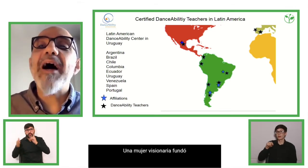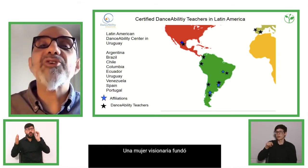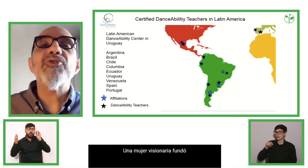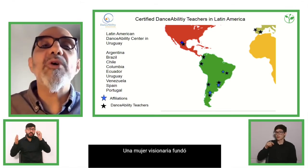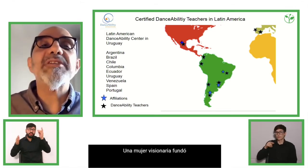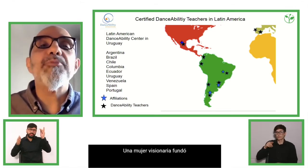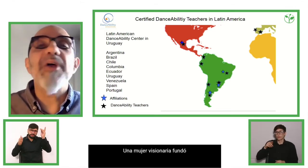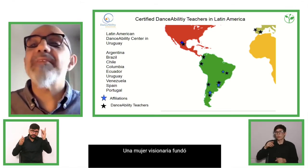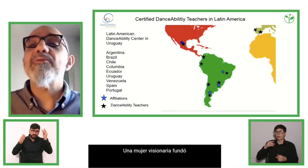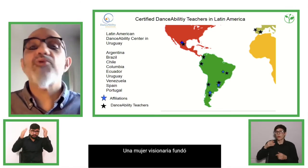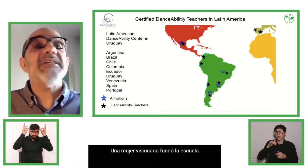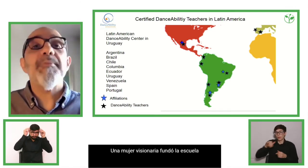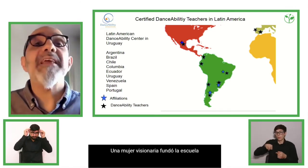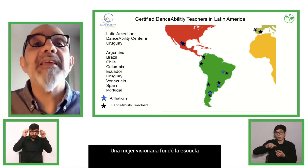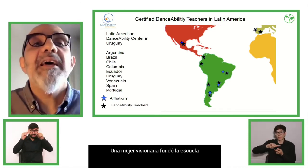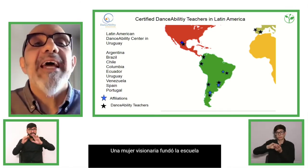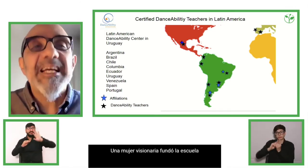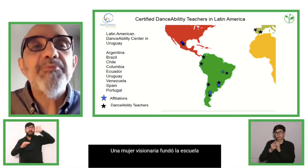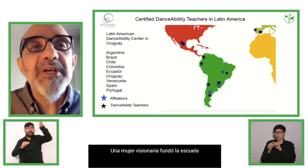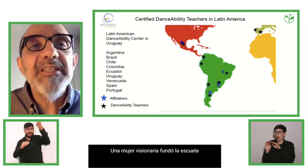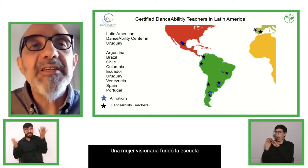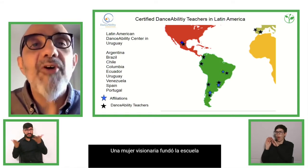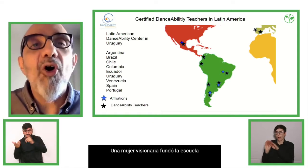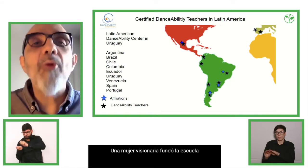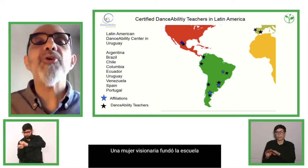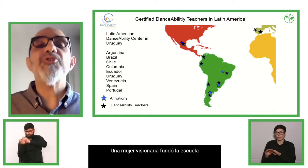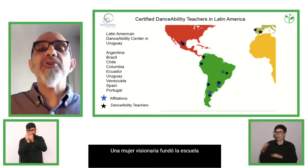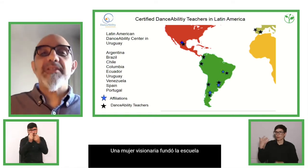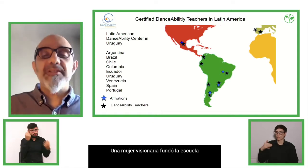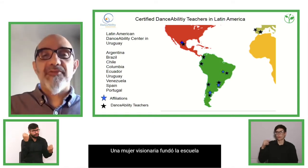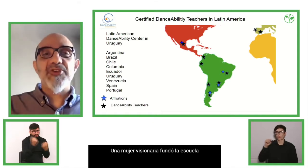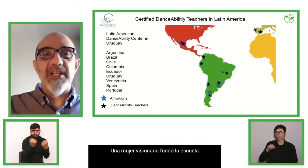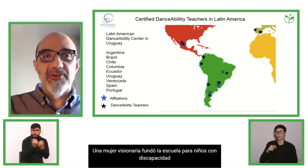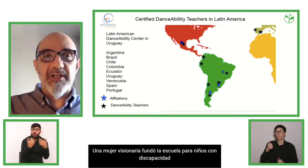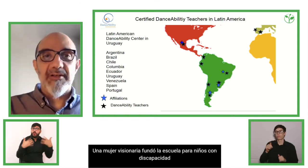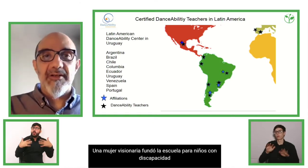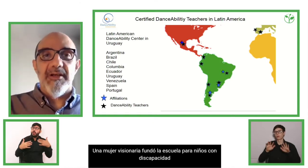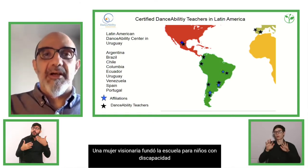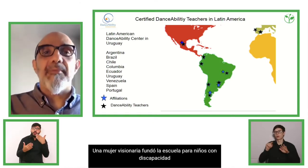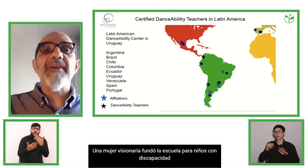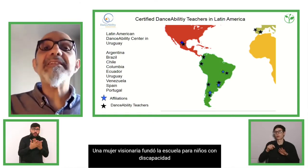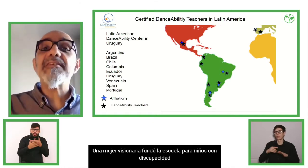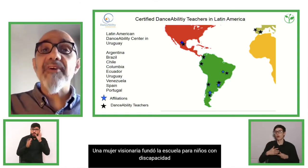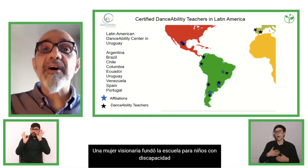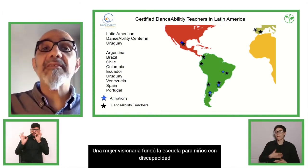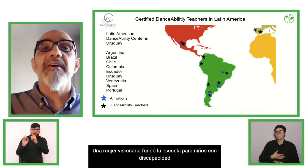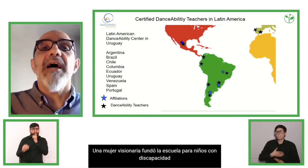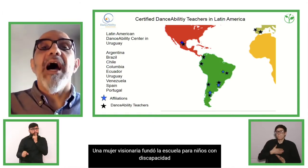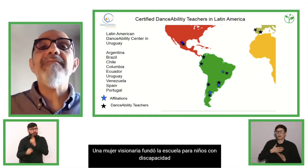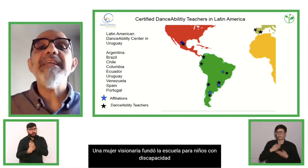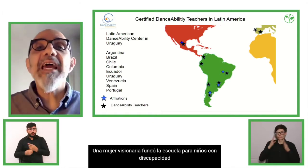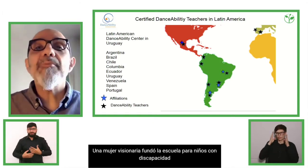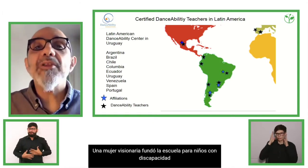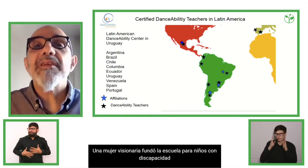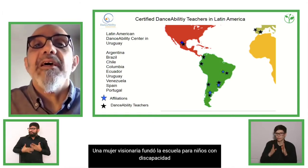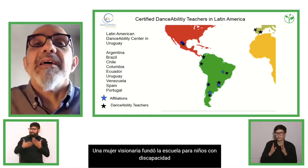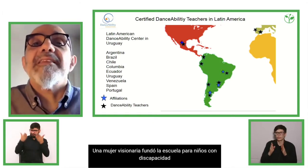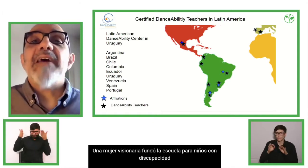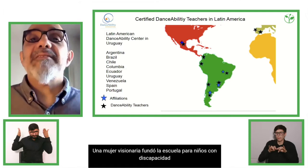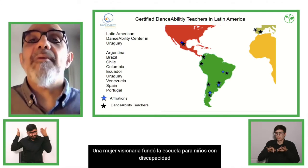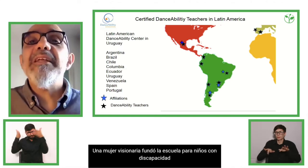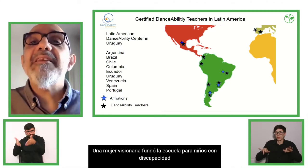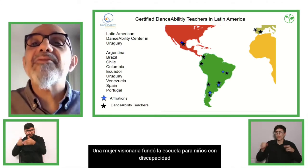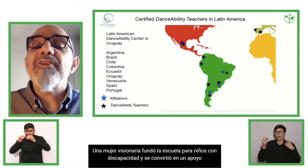en un apoyo de Danza Internacional por su pasión para expandir las oportunidades para